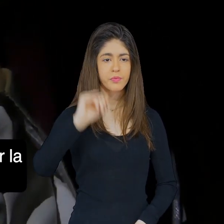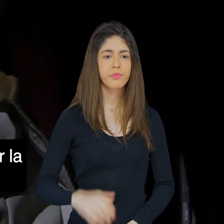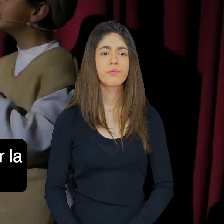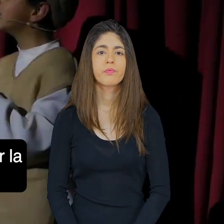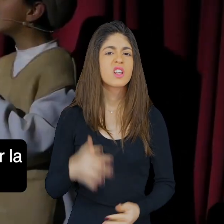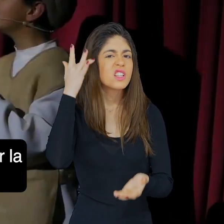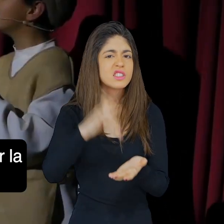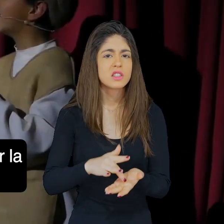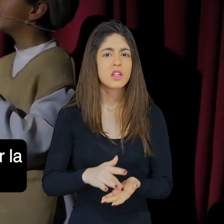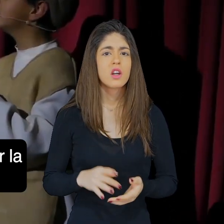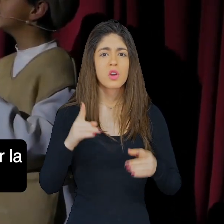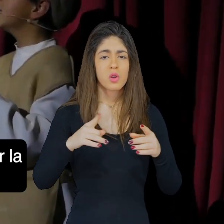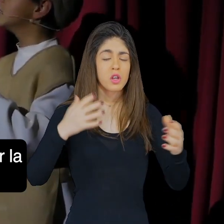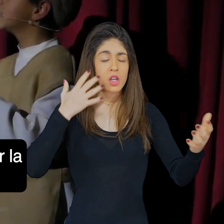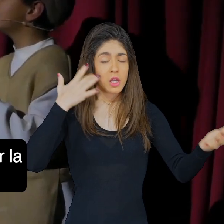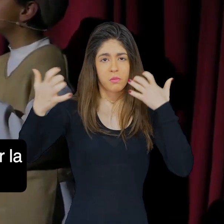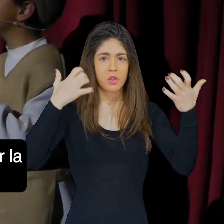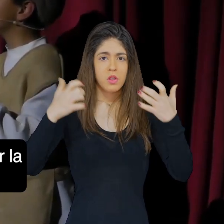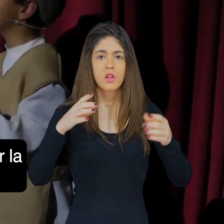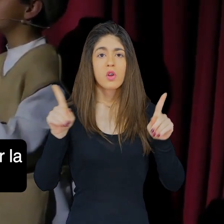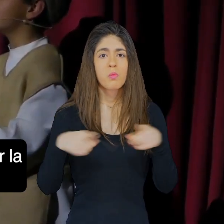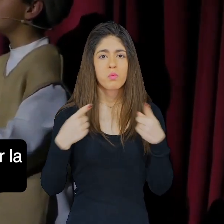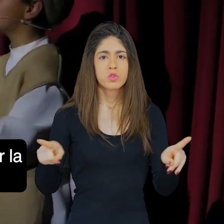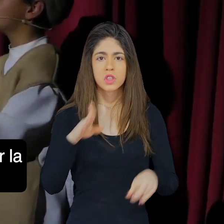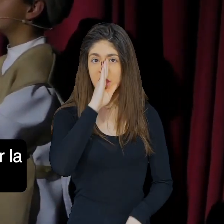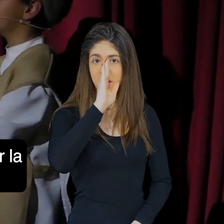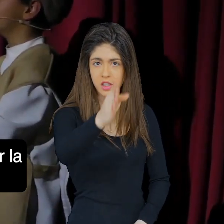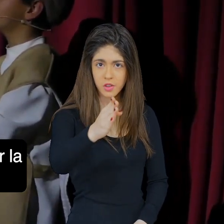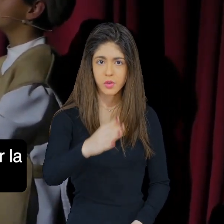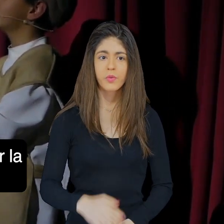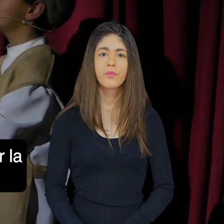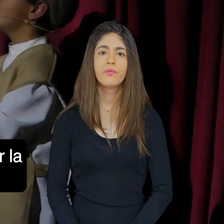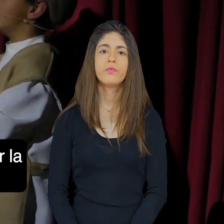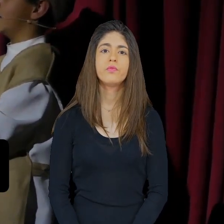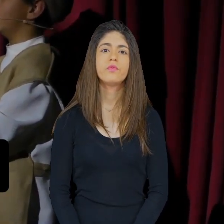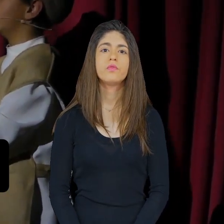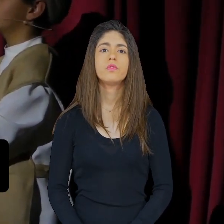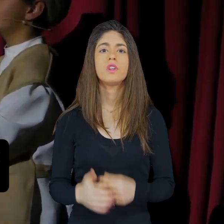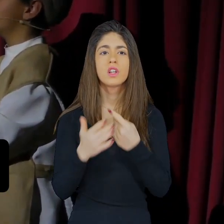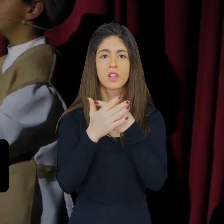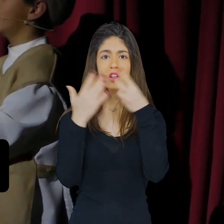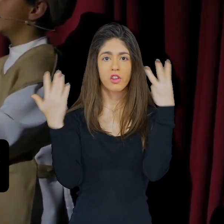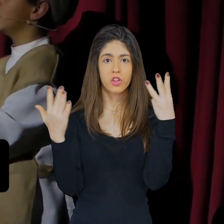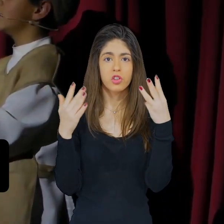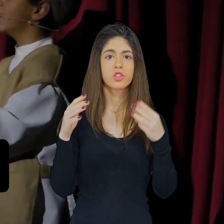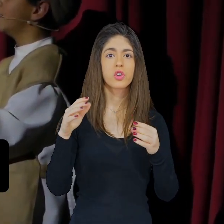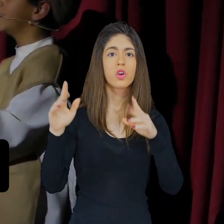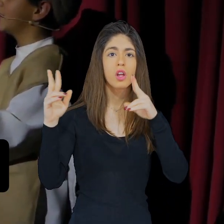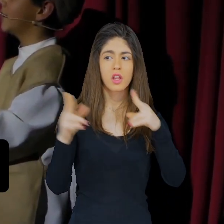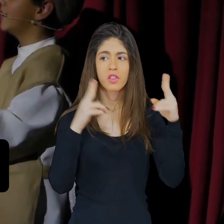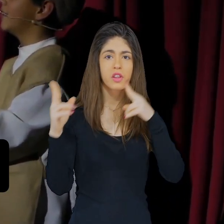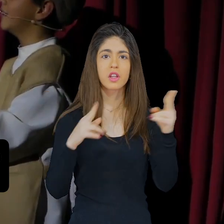resurrección de Jesús de Nazaret, producido por la Asociación de Salesianos. En